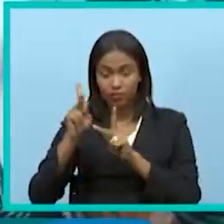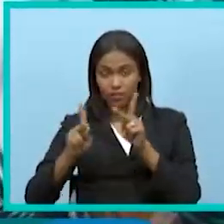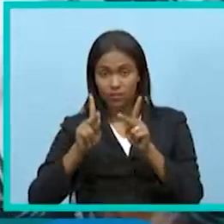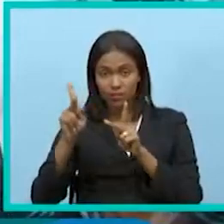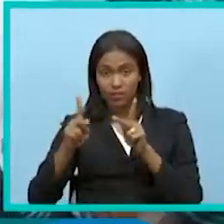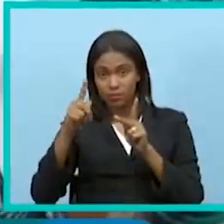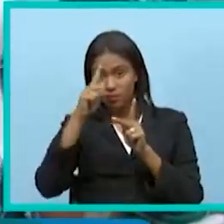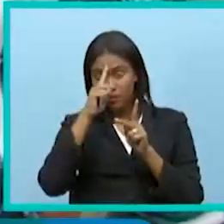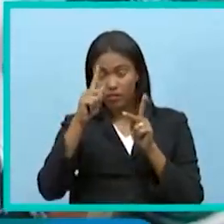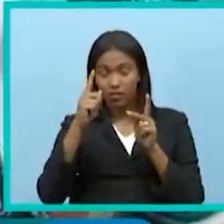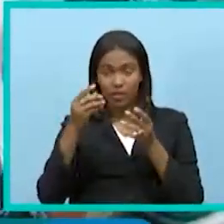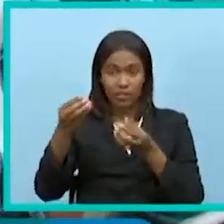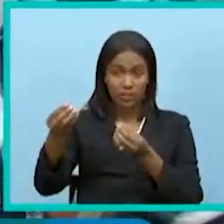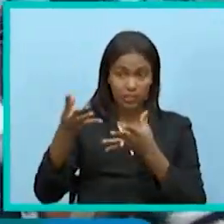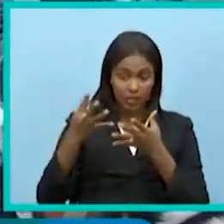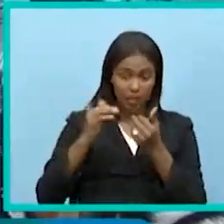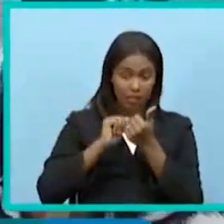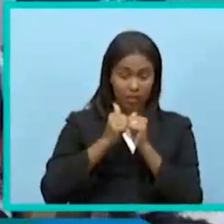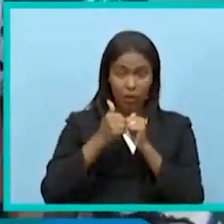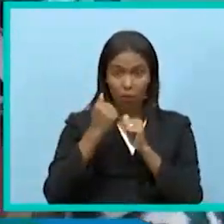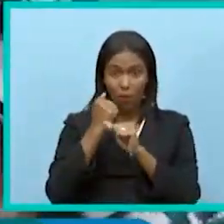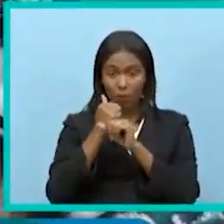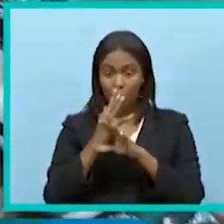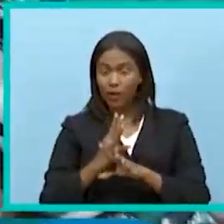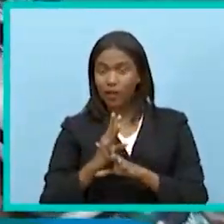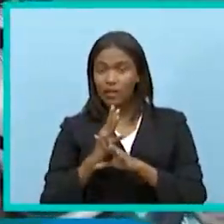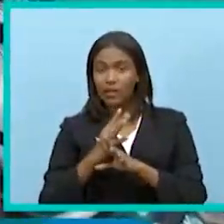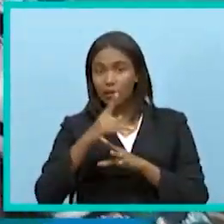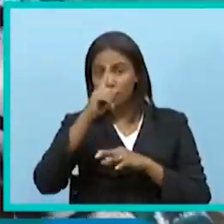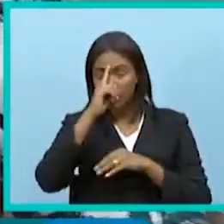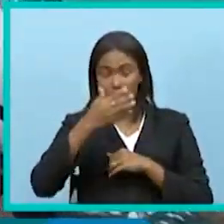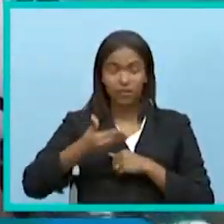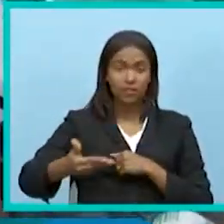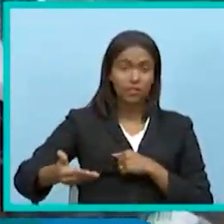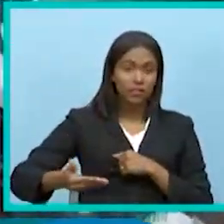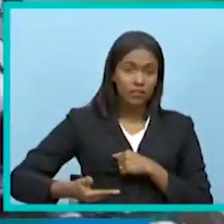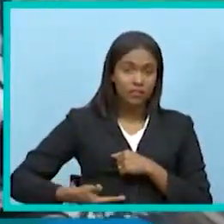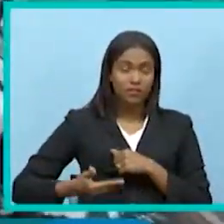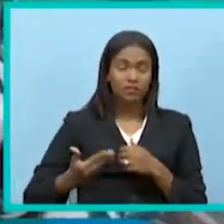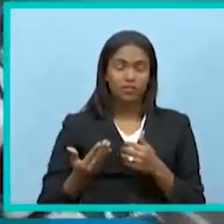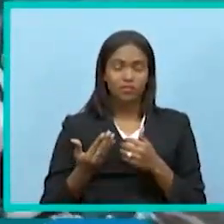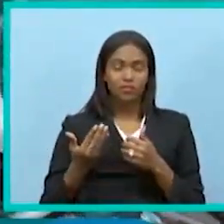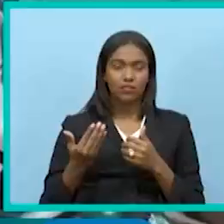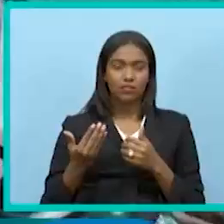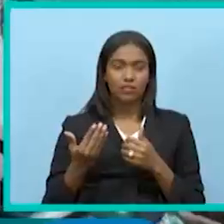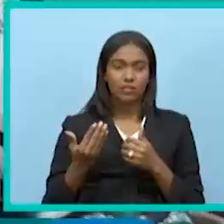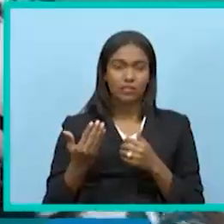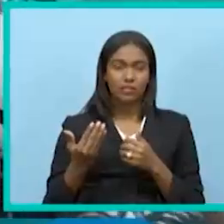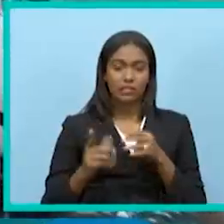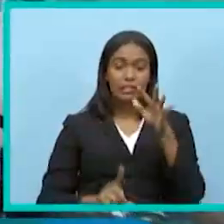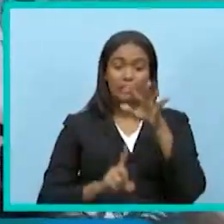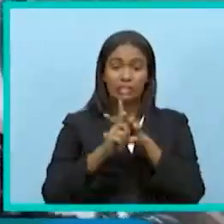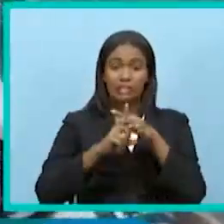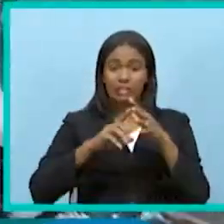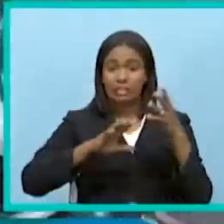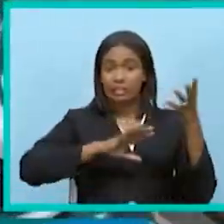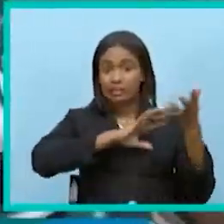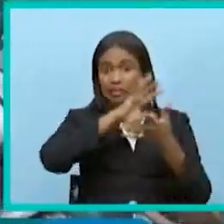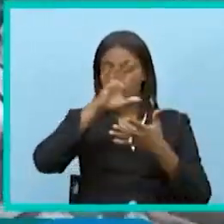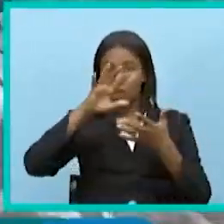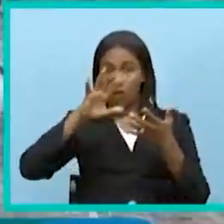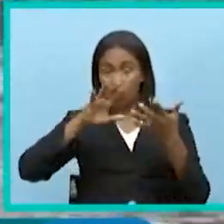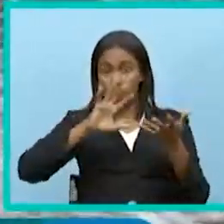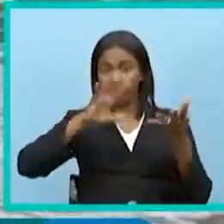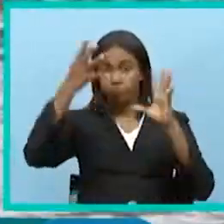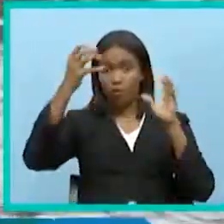nos digan cómo se están preparando para recibir los embates que pueda generar la